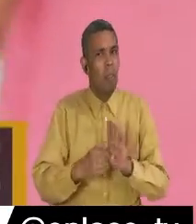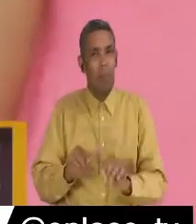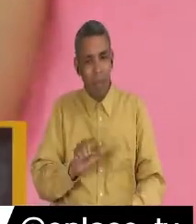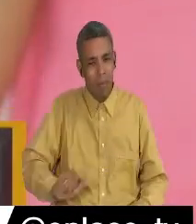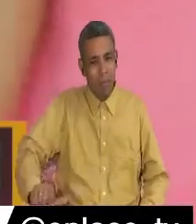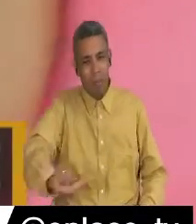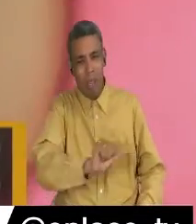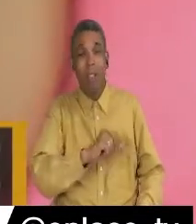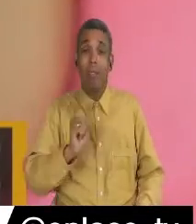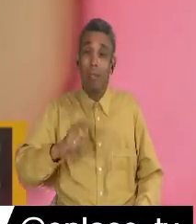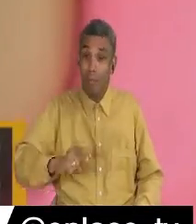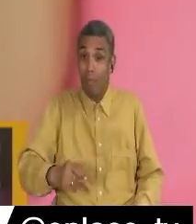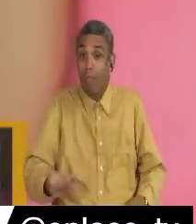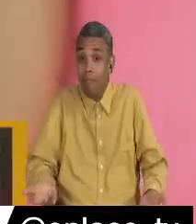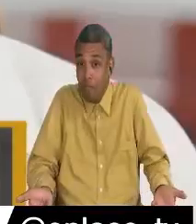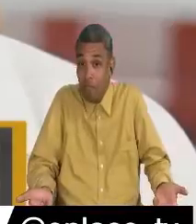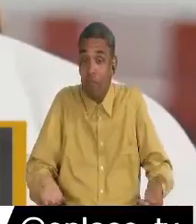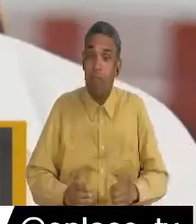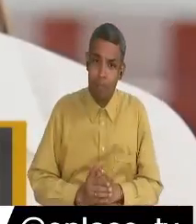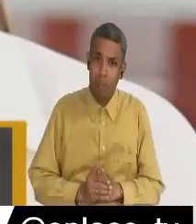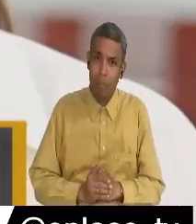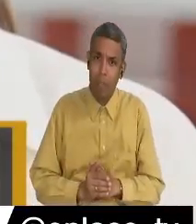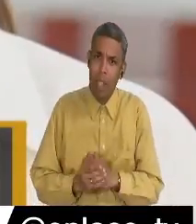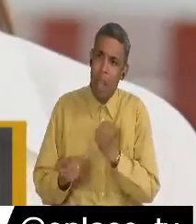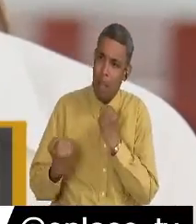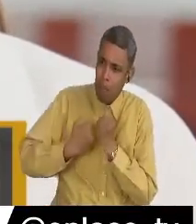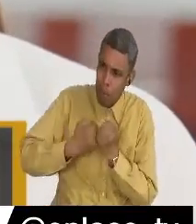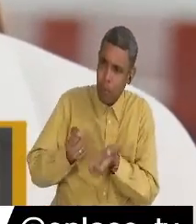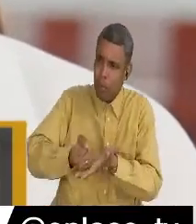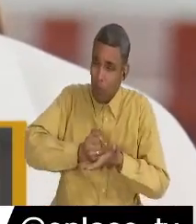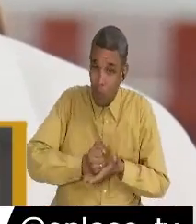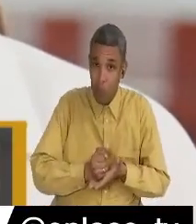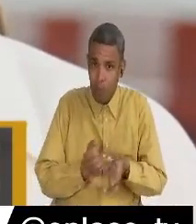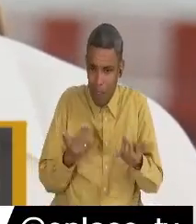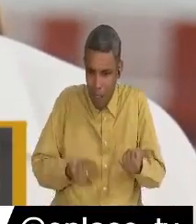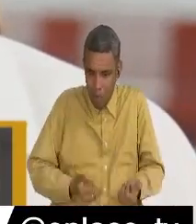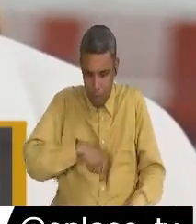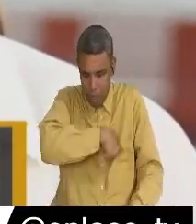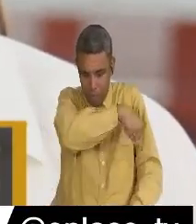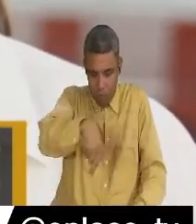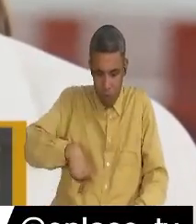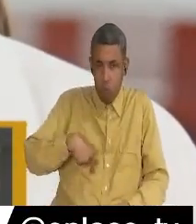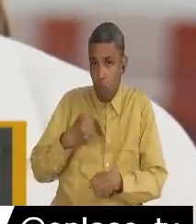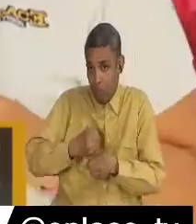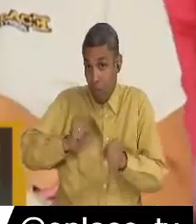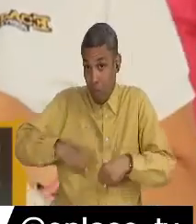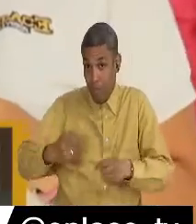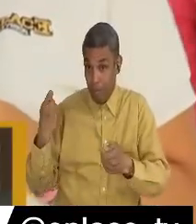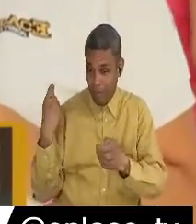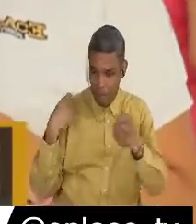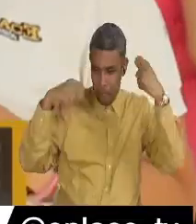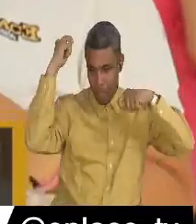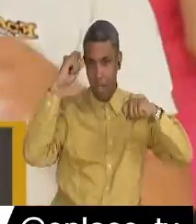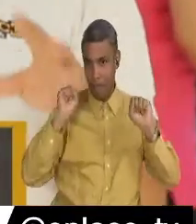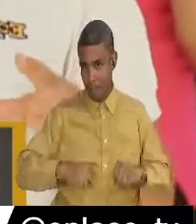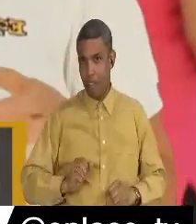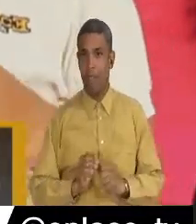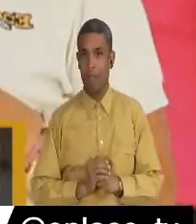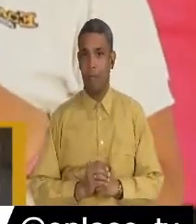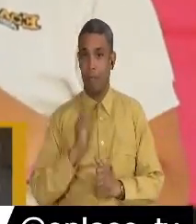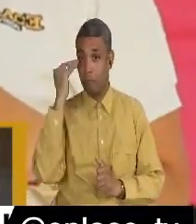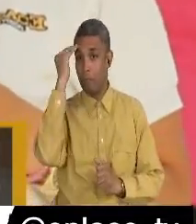que necesitamos que nos den y nos amplíen un poco de lo que ahorita estamos dándonos a conocer y vendiendo, ¿no? Muy bien, ya saben, aquí